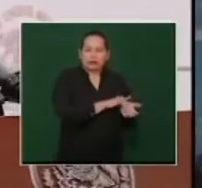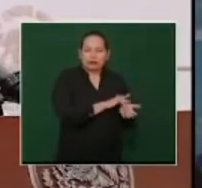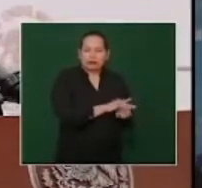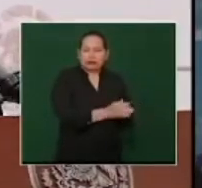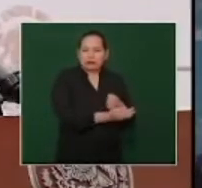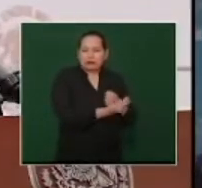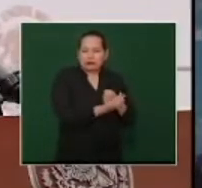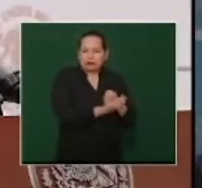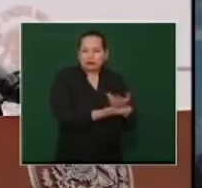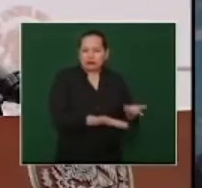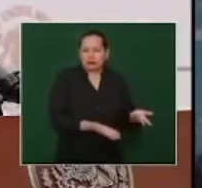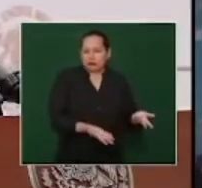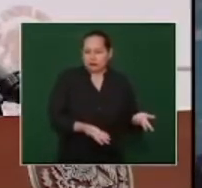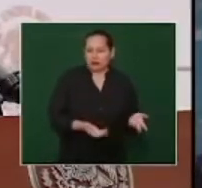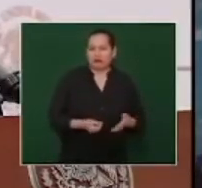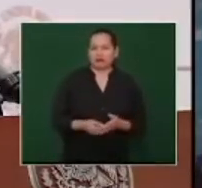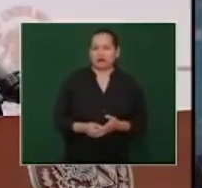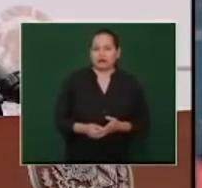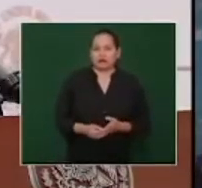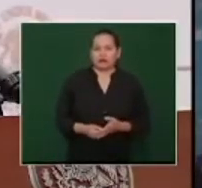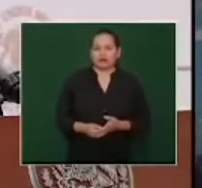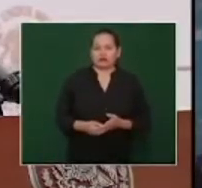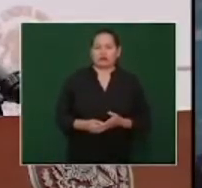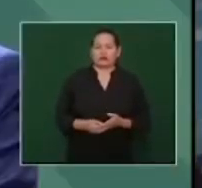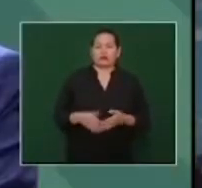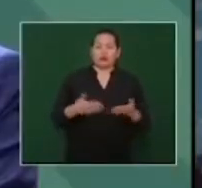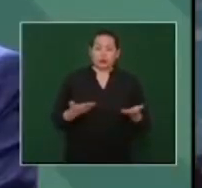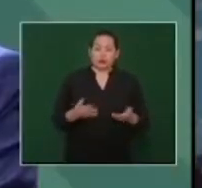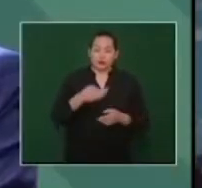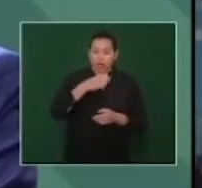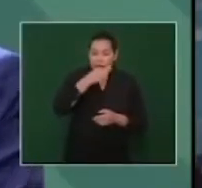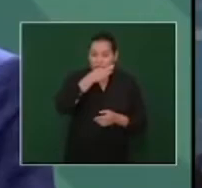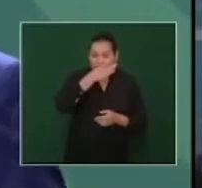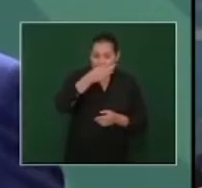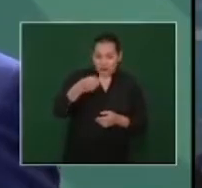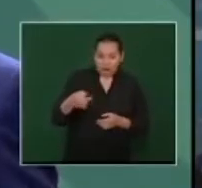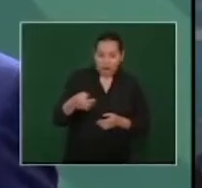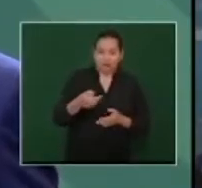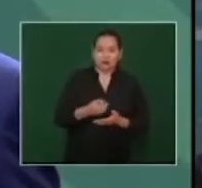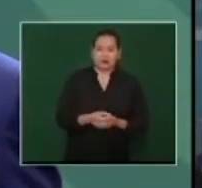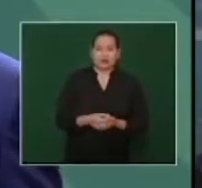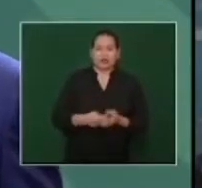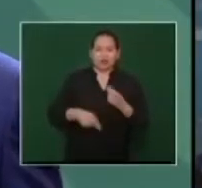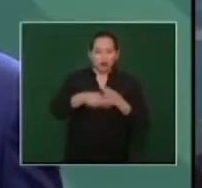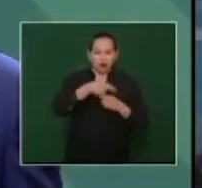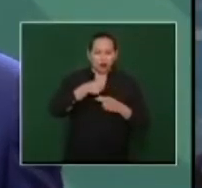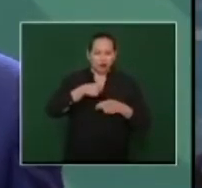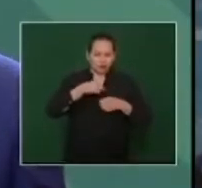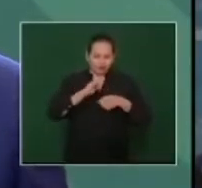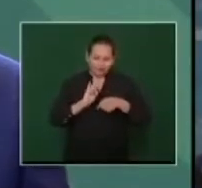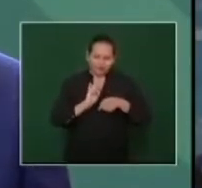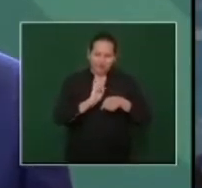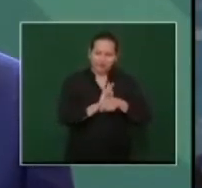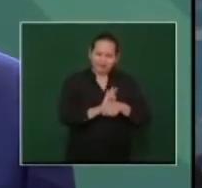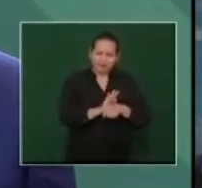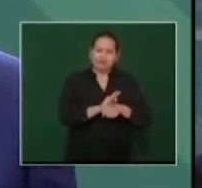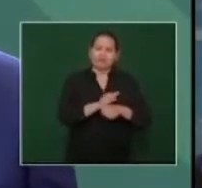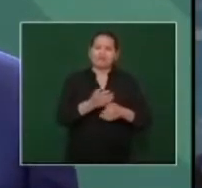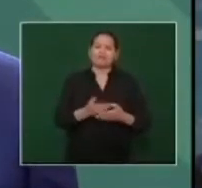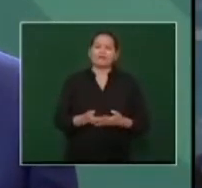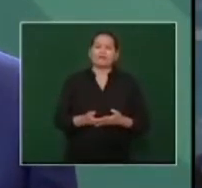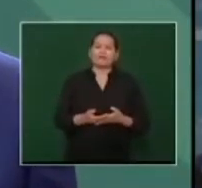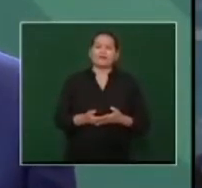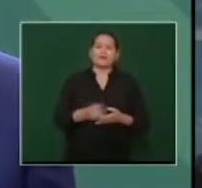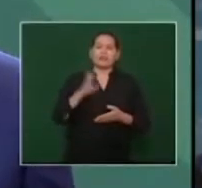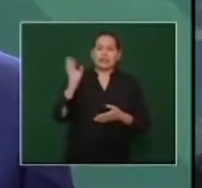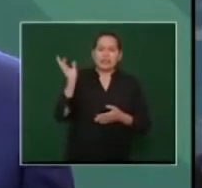lugar donde se vivía, se convivía a diario, inclusive en las plazas públicas,